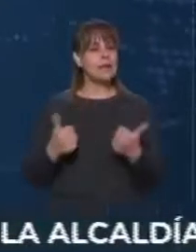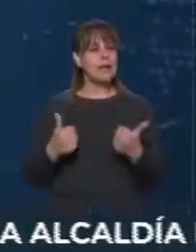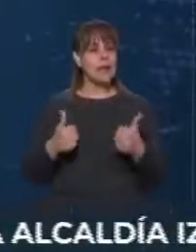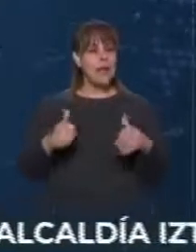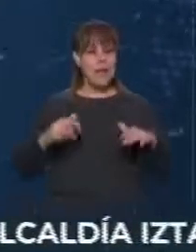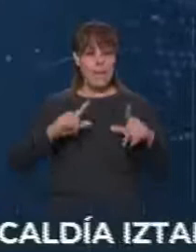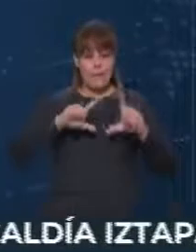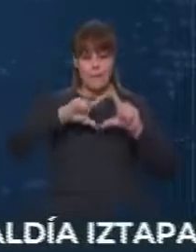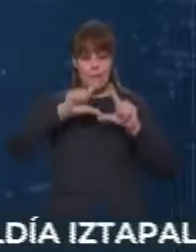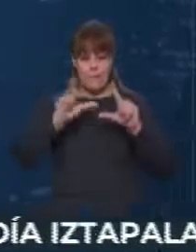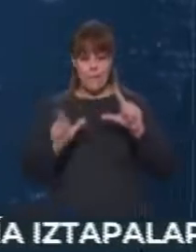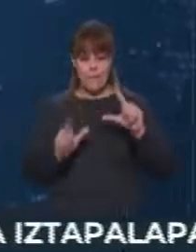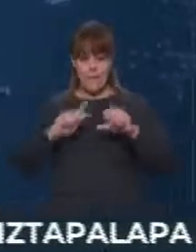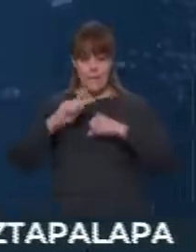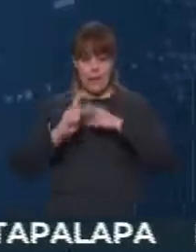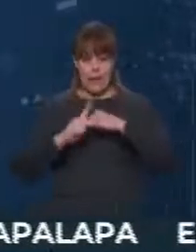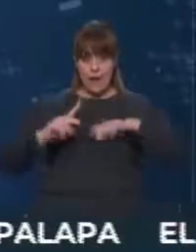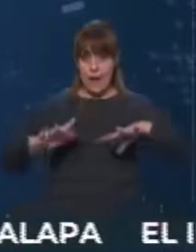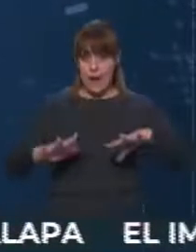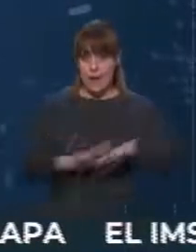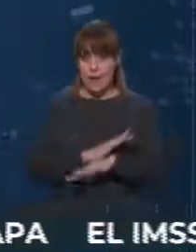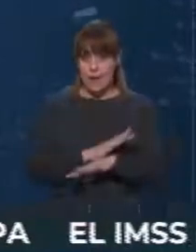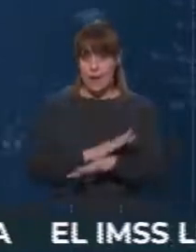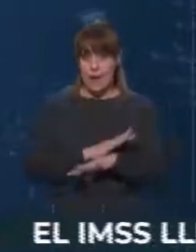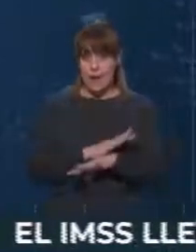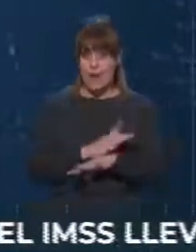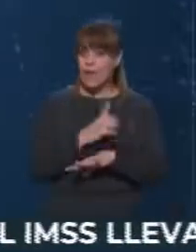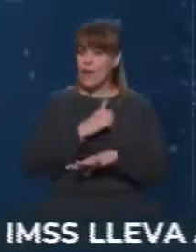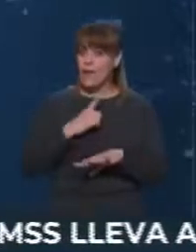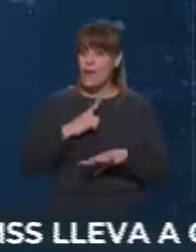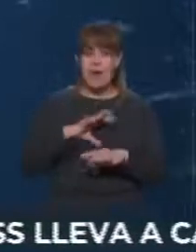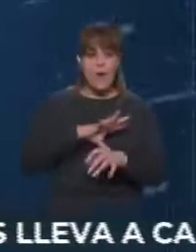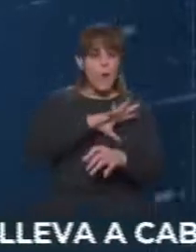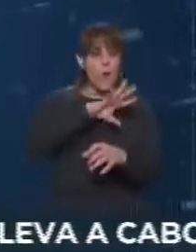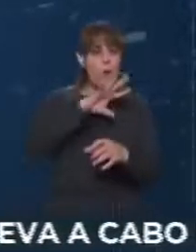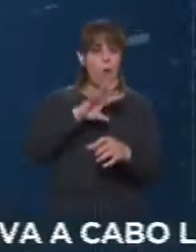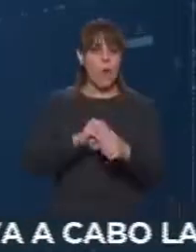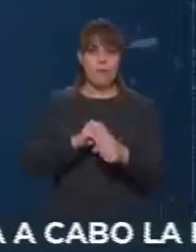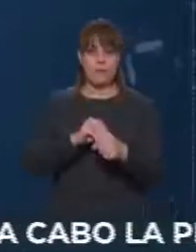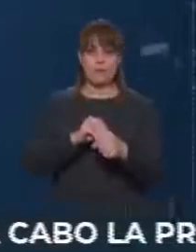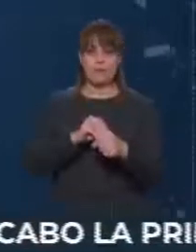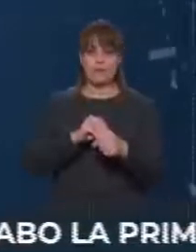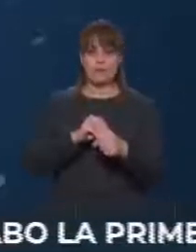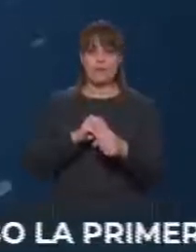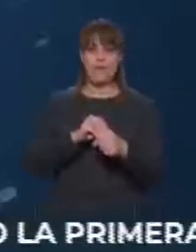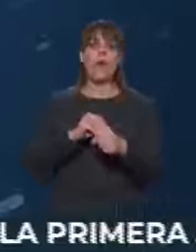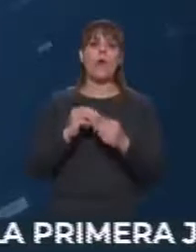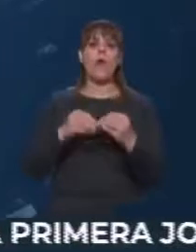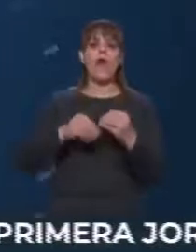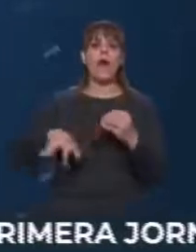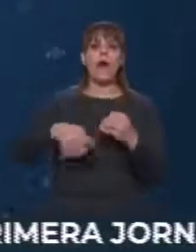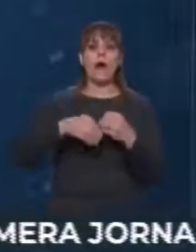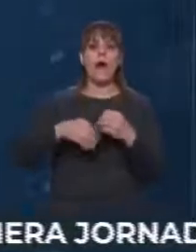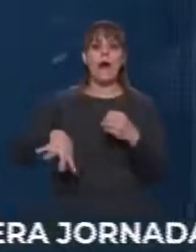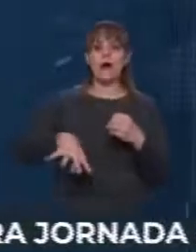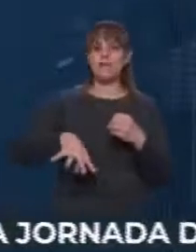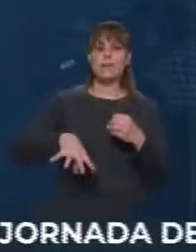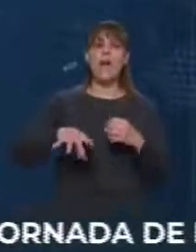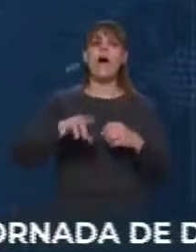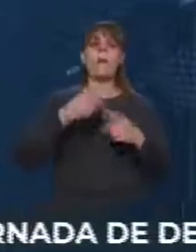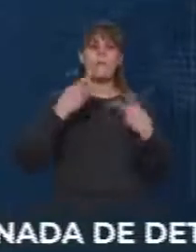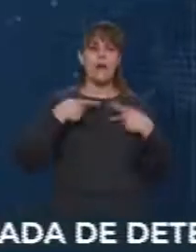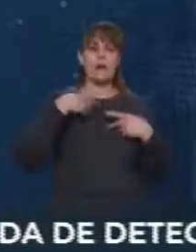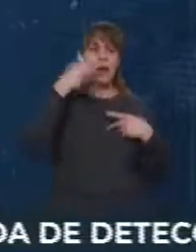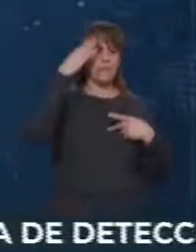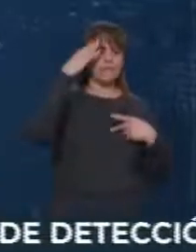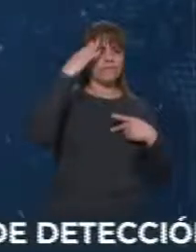de este país tiene que ser completa, no puede escaparse. No pueden escaparse los empresarios,